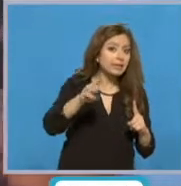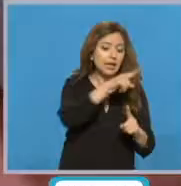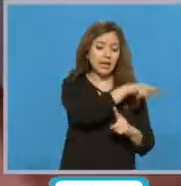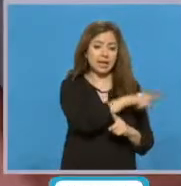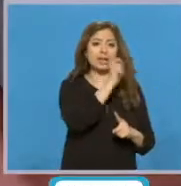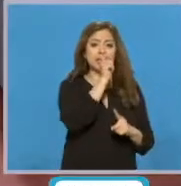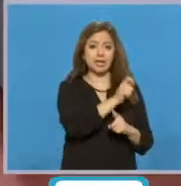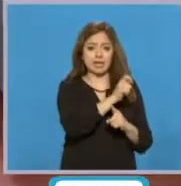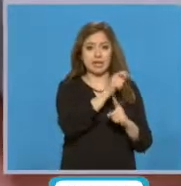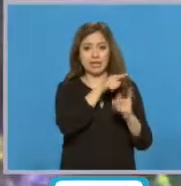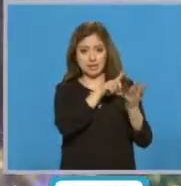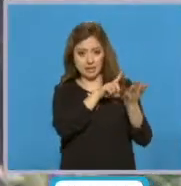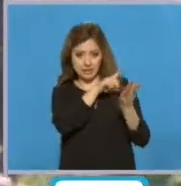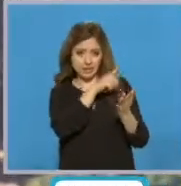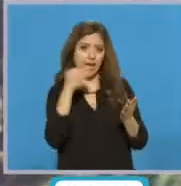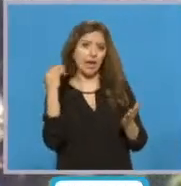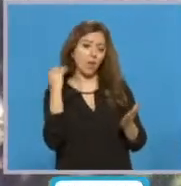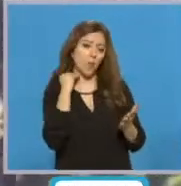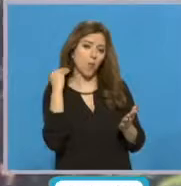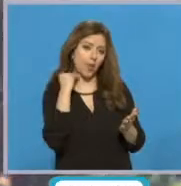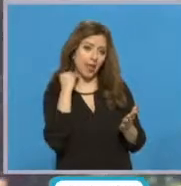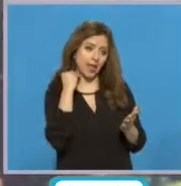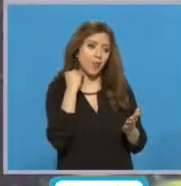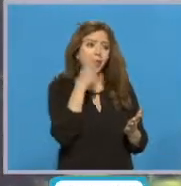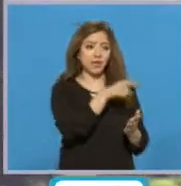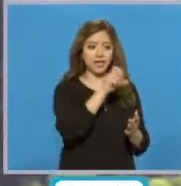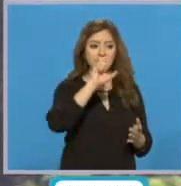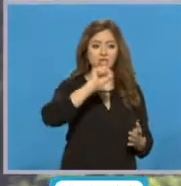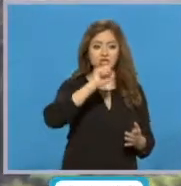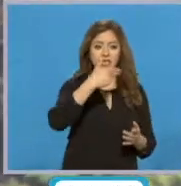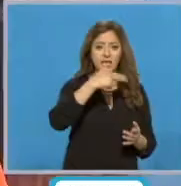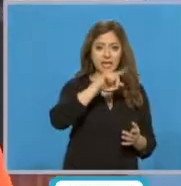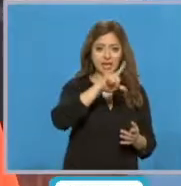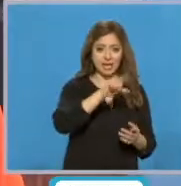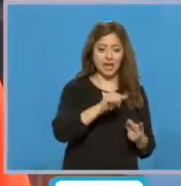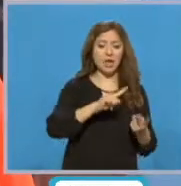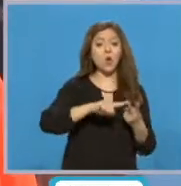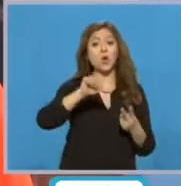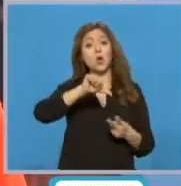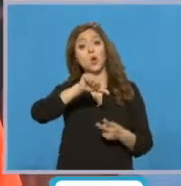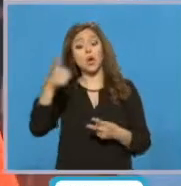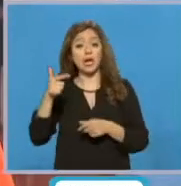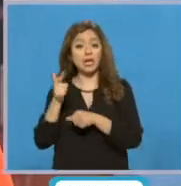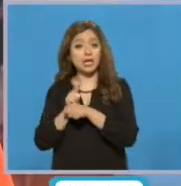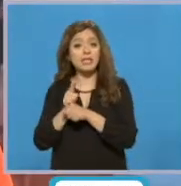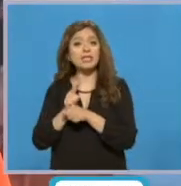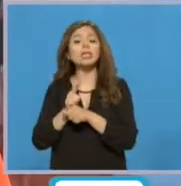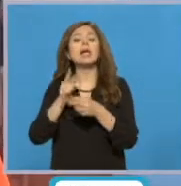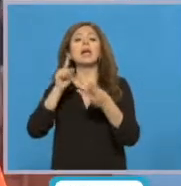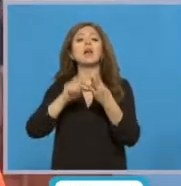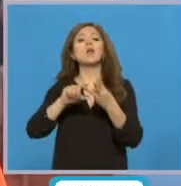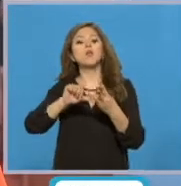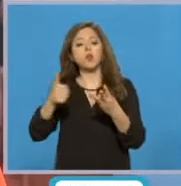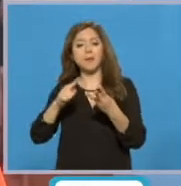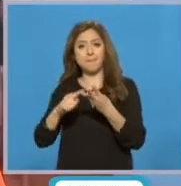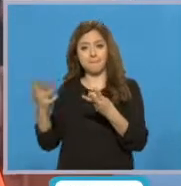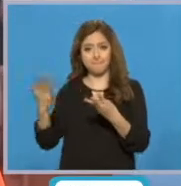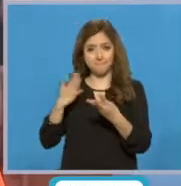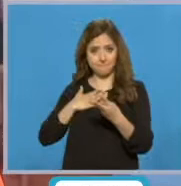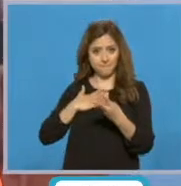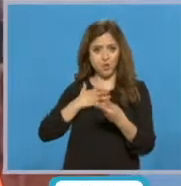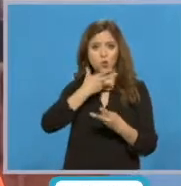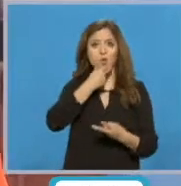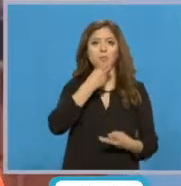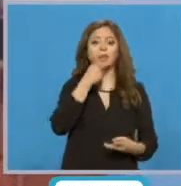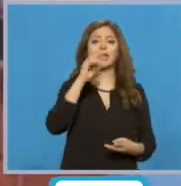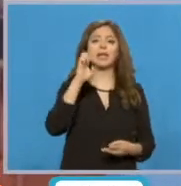que es Sheila, dos abogadas, dos licenciadas, y un tercero que es mi pareja, el licenciado Enrique